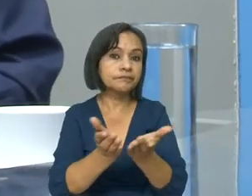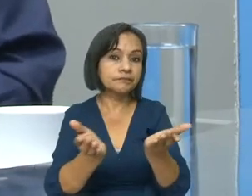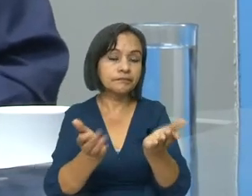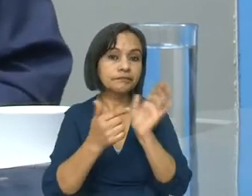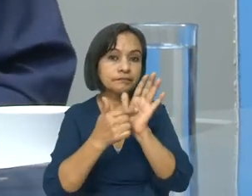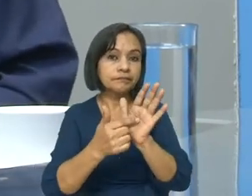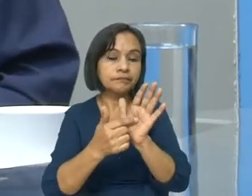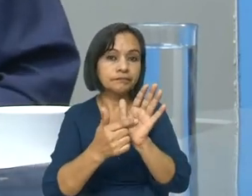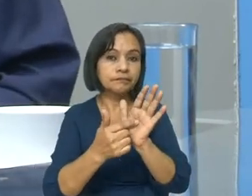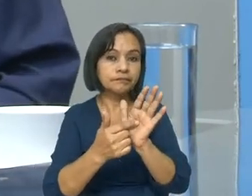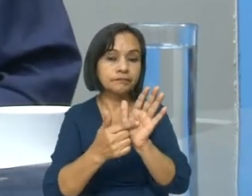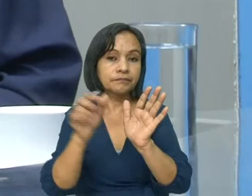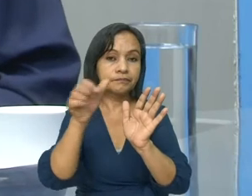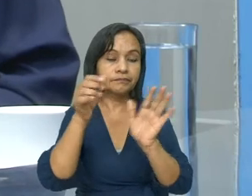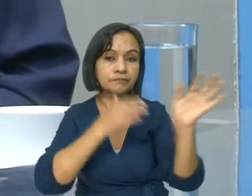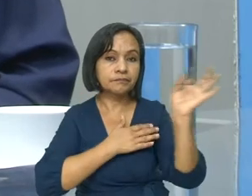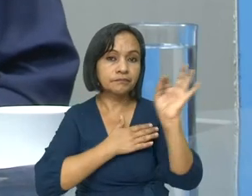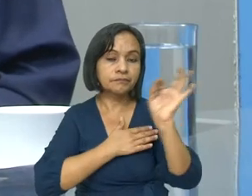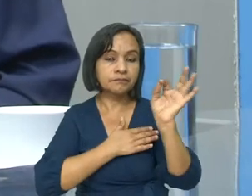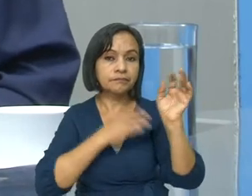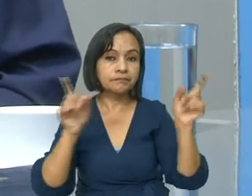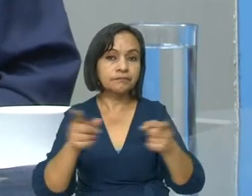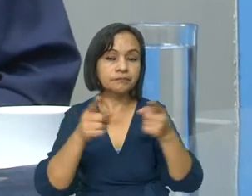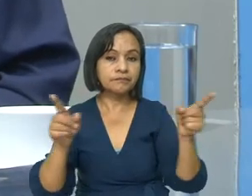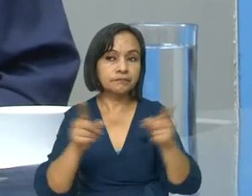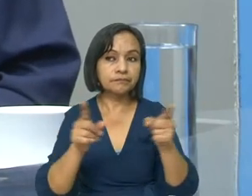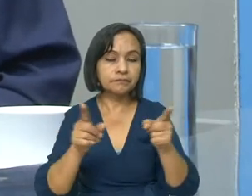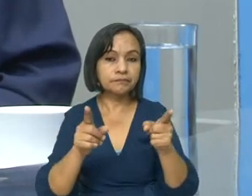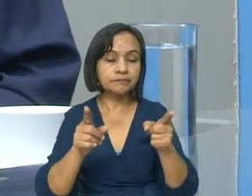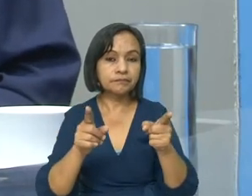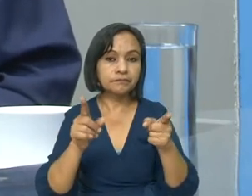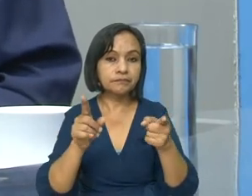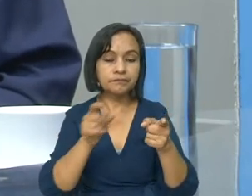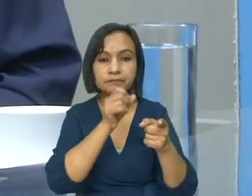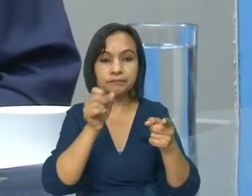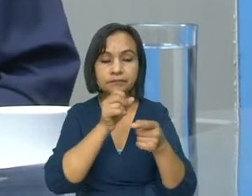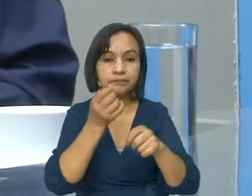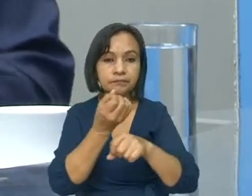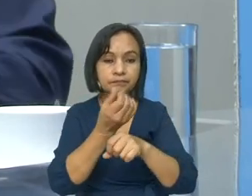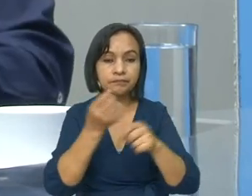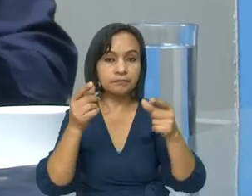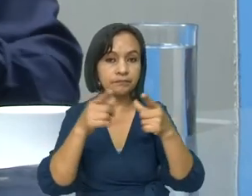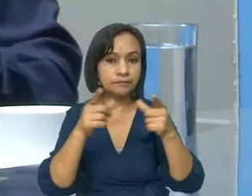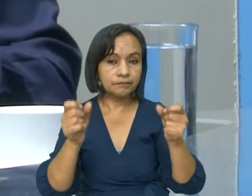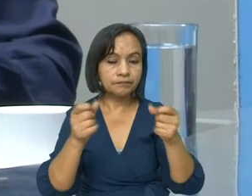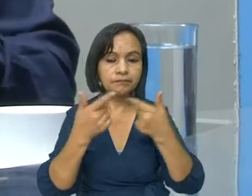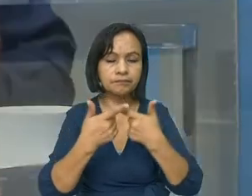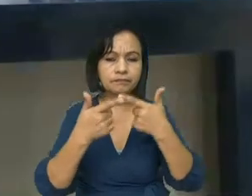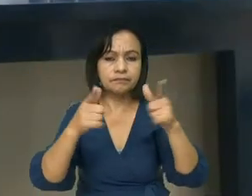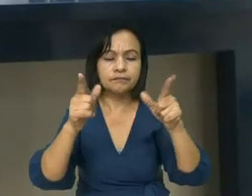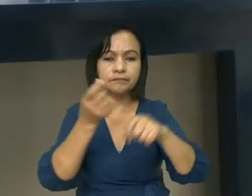Por ejemplo, el 6 de febrero vamos a tener un concierto con el coro Marina Cárdenas de la alcaldía de Managua, totalmente gratis.